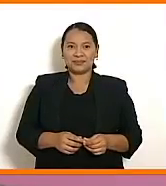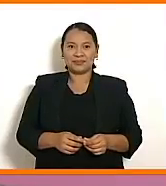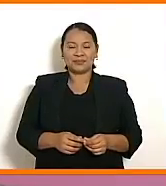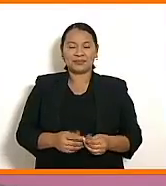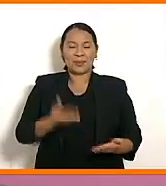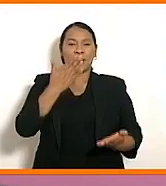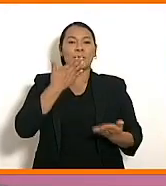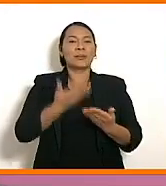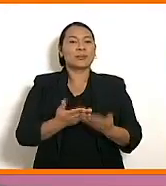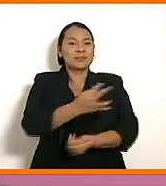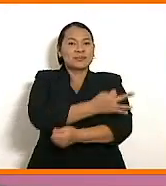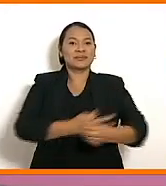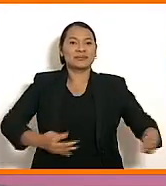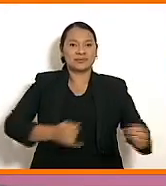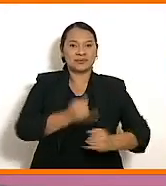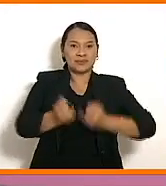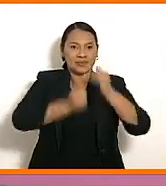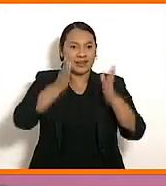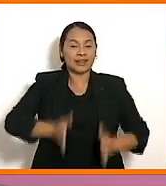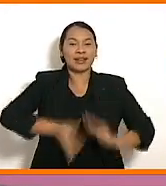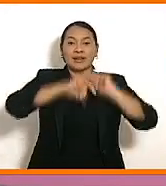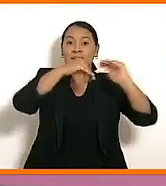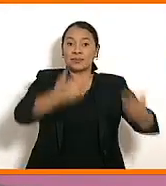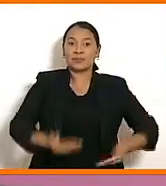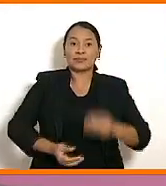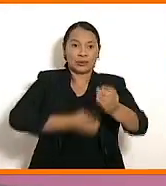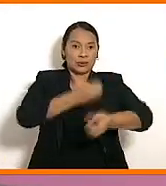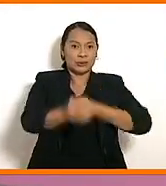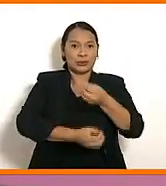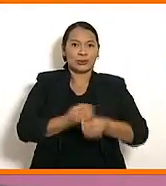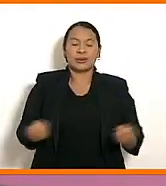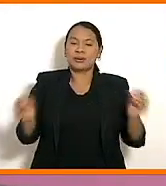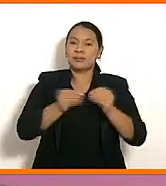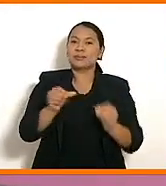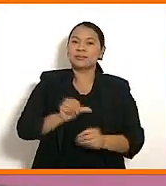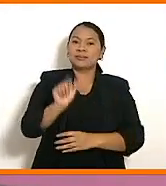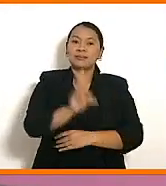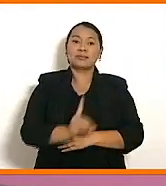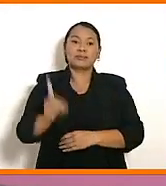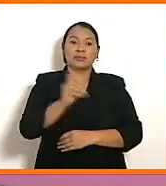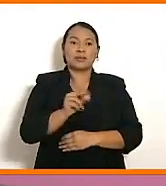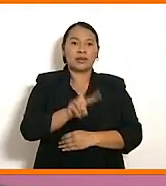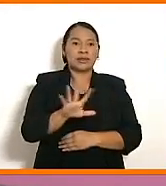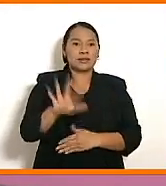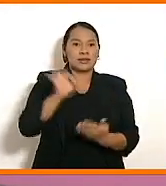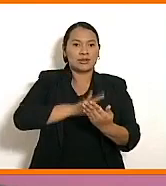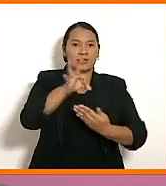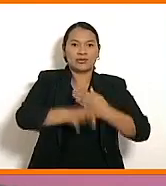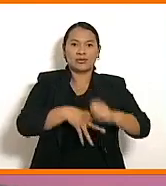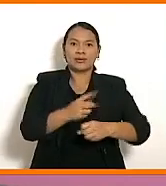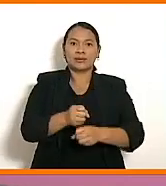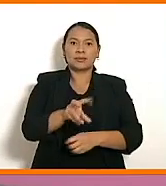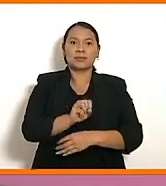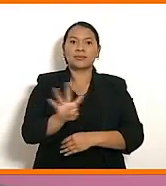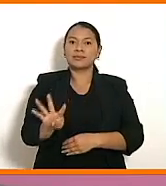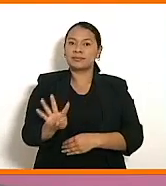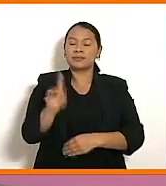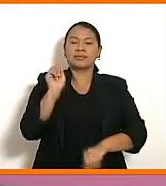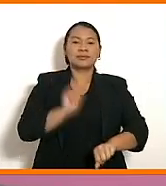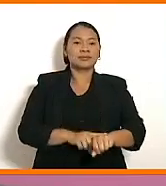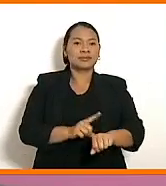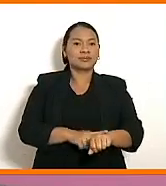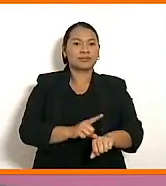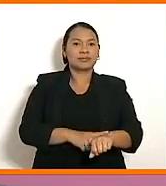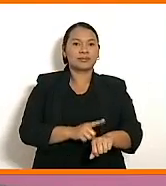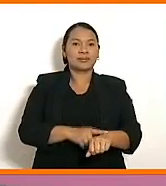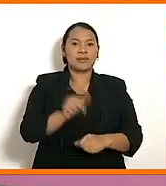Muy buenas tardes, queridos jugadores. Bienvenidos a un sorteo más el día de hoy, domingo 25 de febrero del año 2024. El reloj